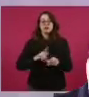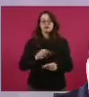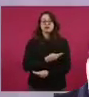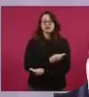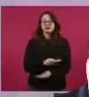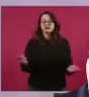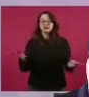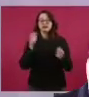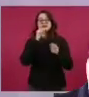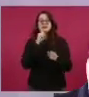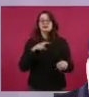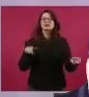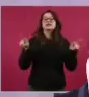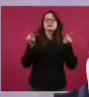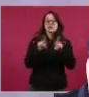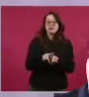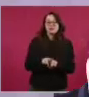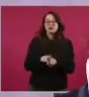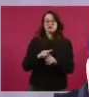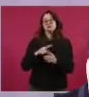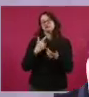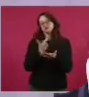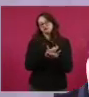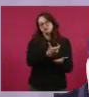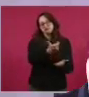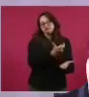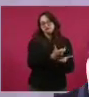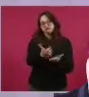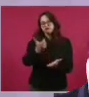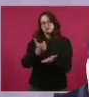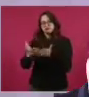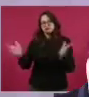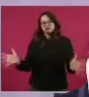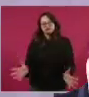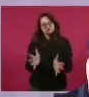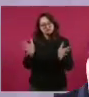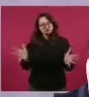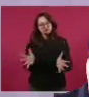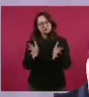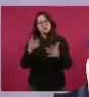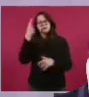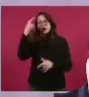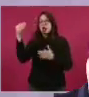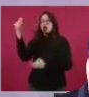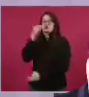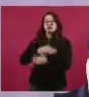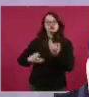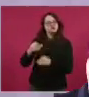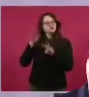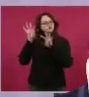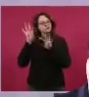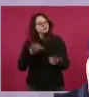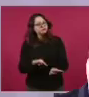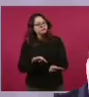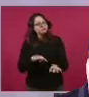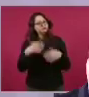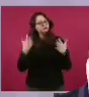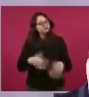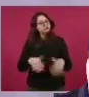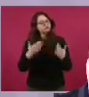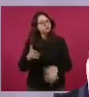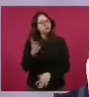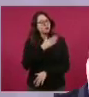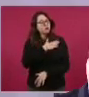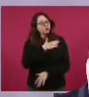llamado a todas y todos a imitar su buen ejemplo, su esfuerzo y su